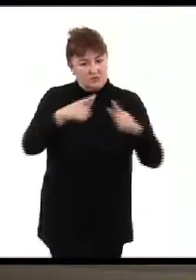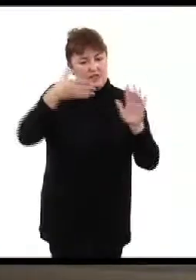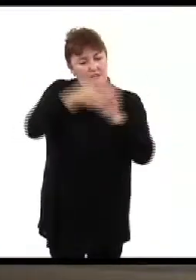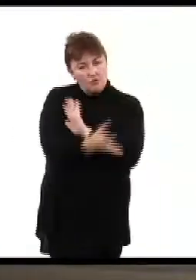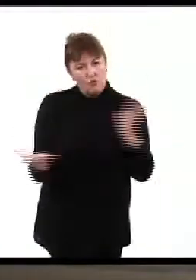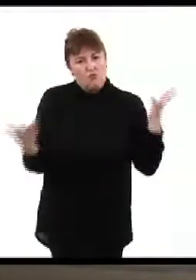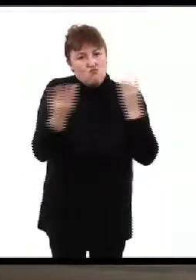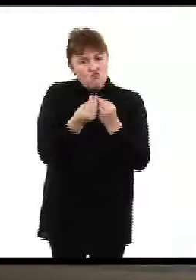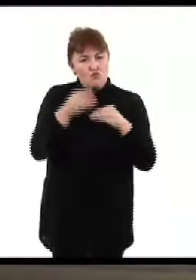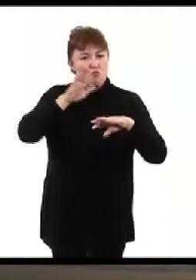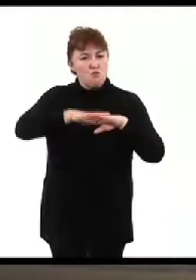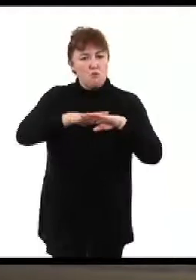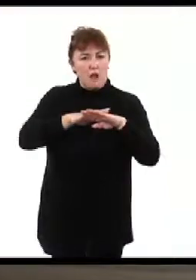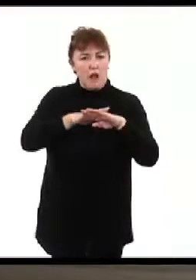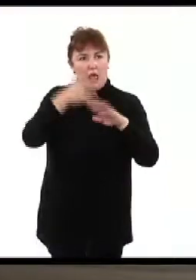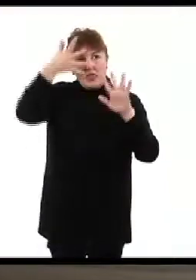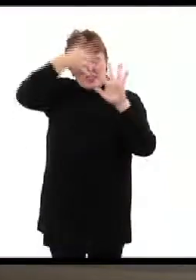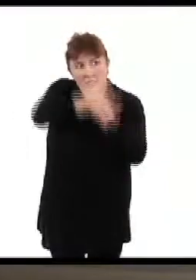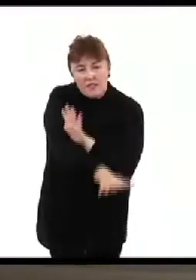se emplean para describir,